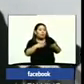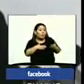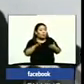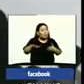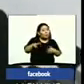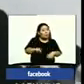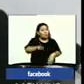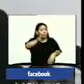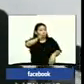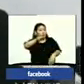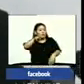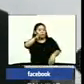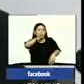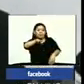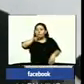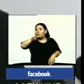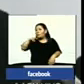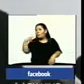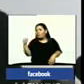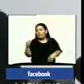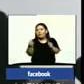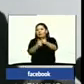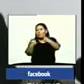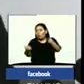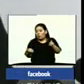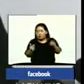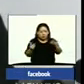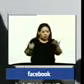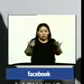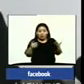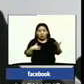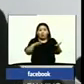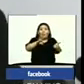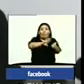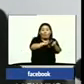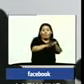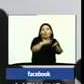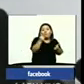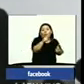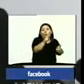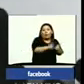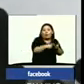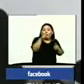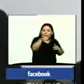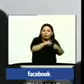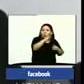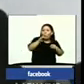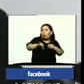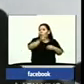de 320 millones entre deuda interna y deuda externa.